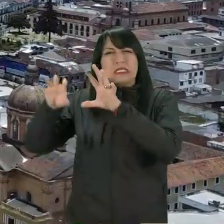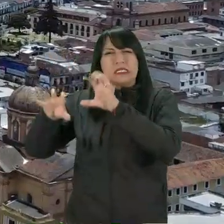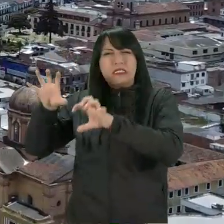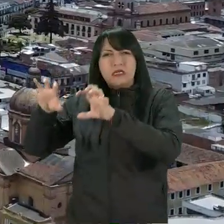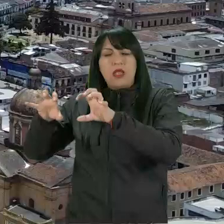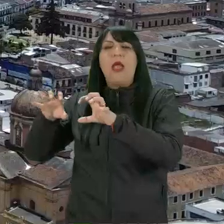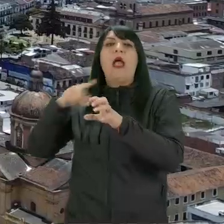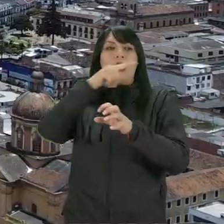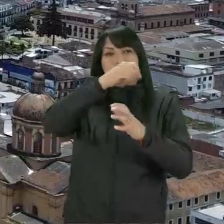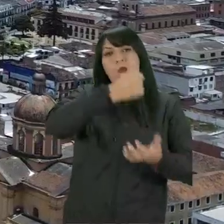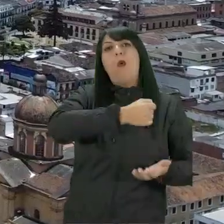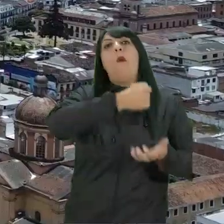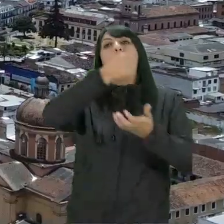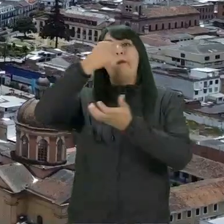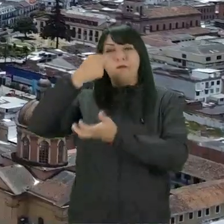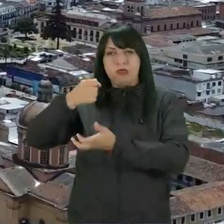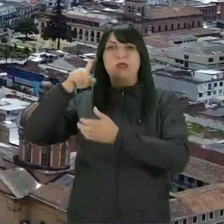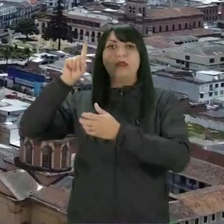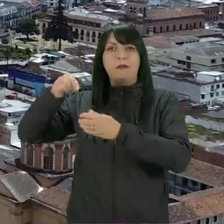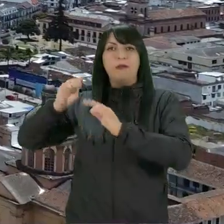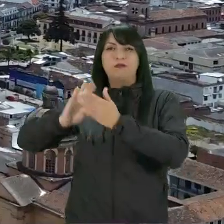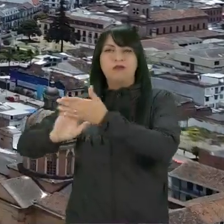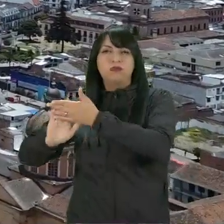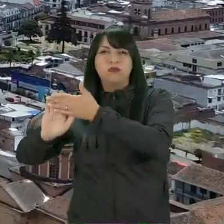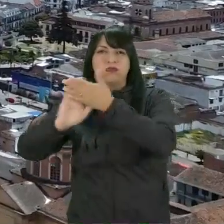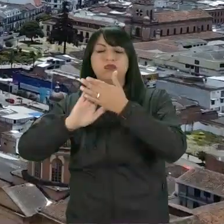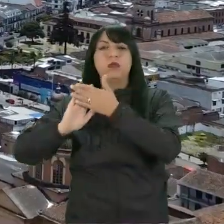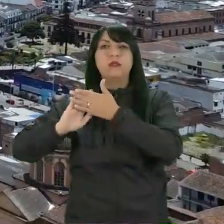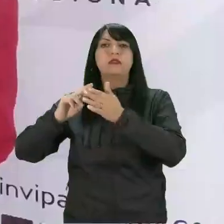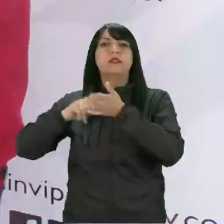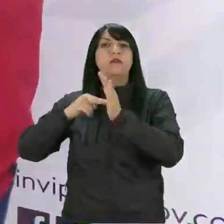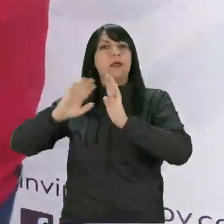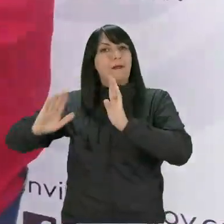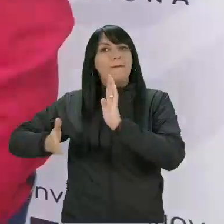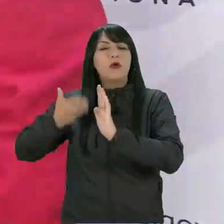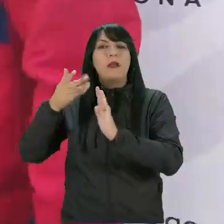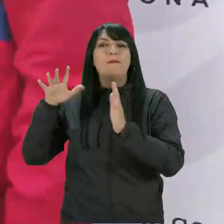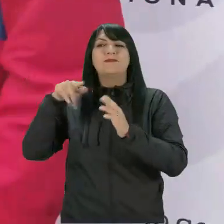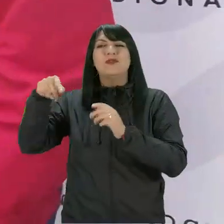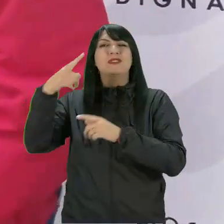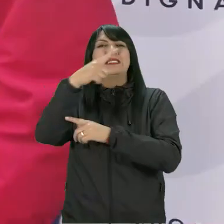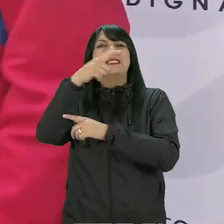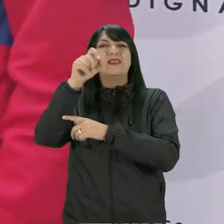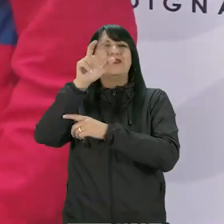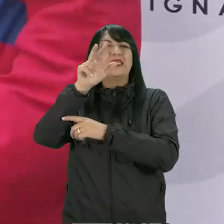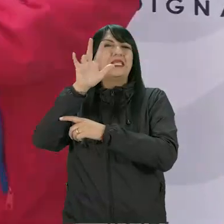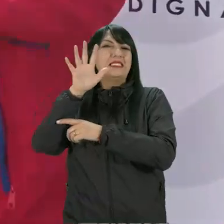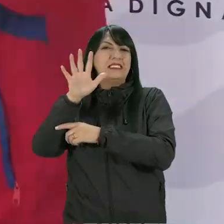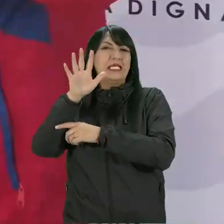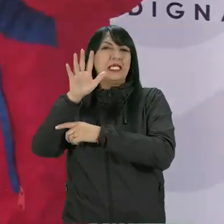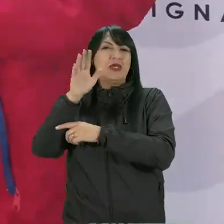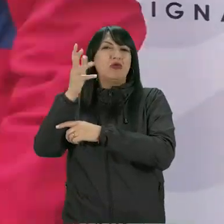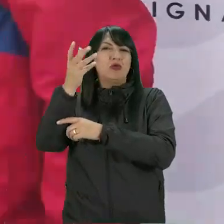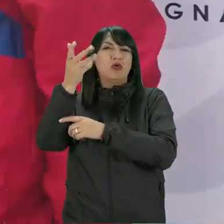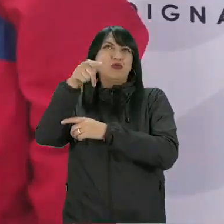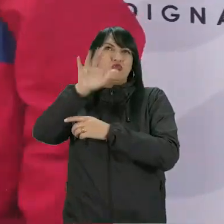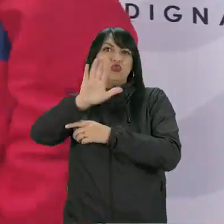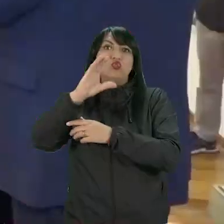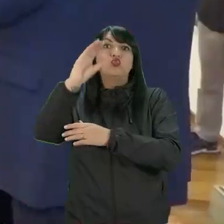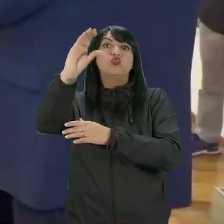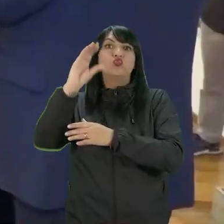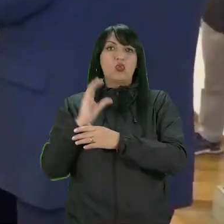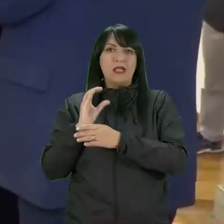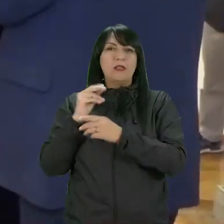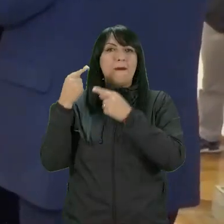un apoyo que entrega la administración municipal para poder adquirir este tipo de viviendas una vivienda que debe costar máximo 135